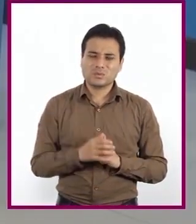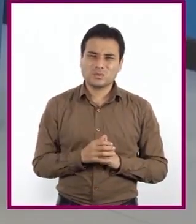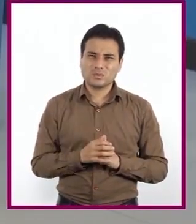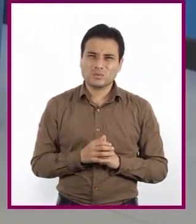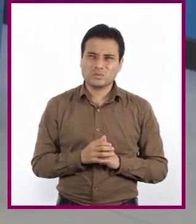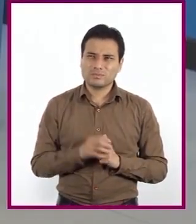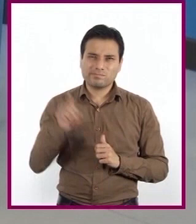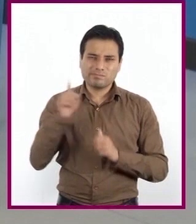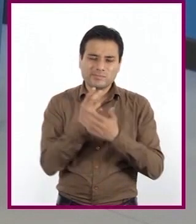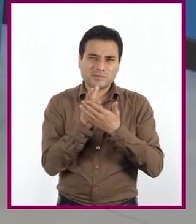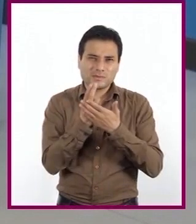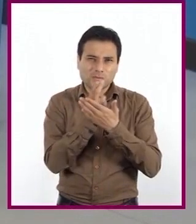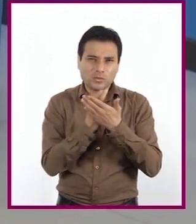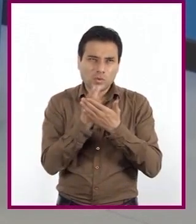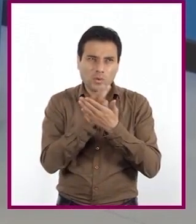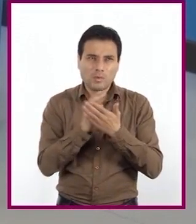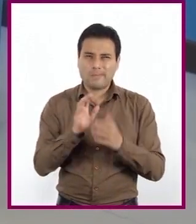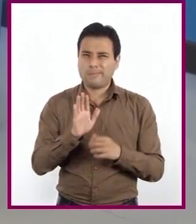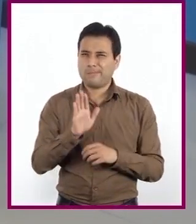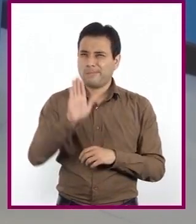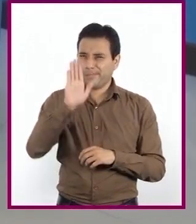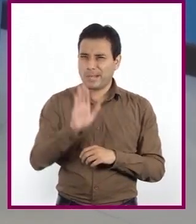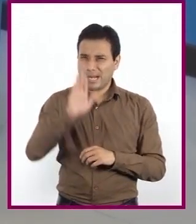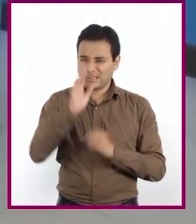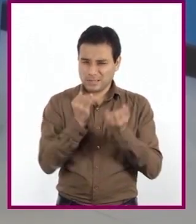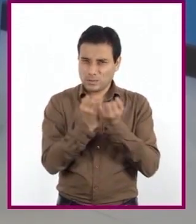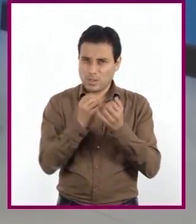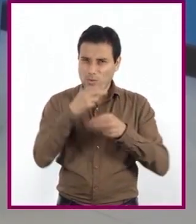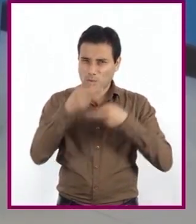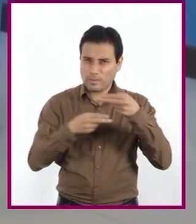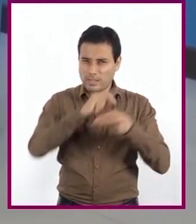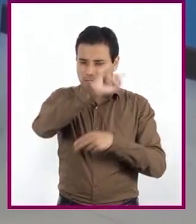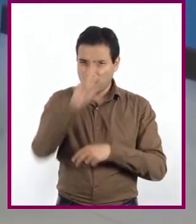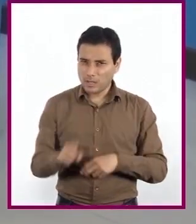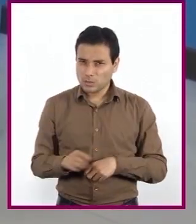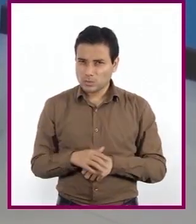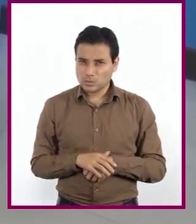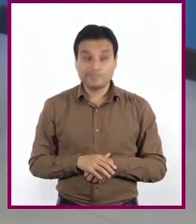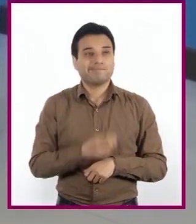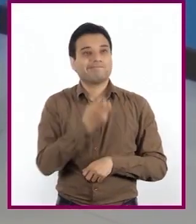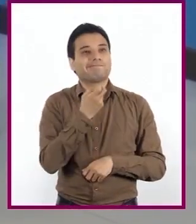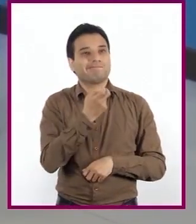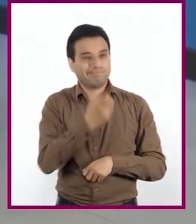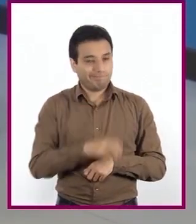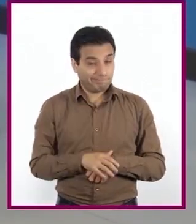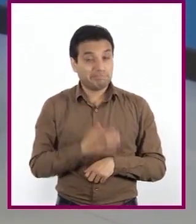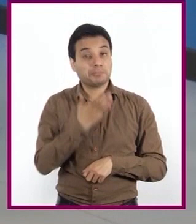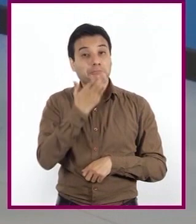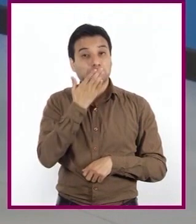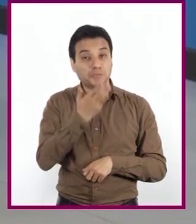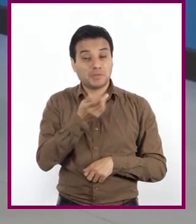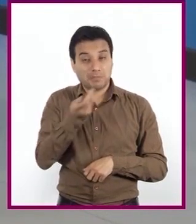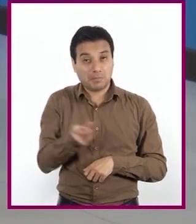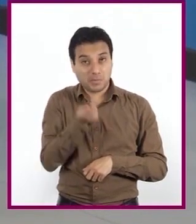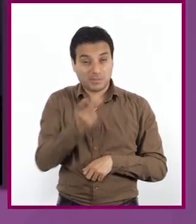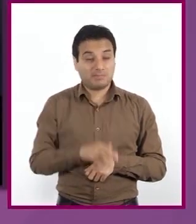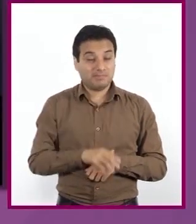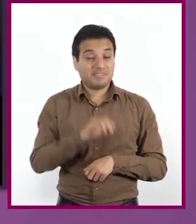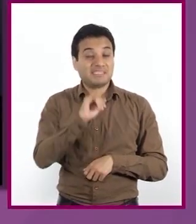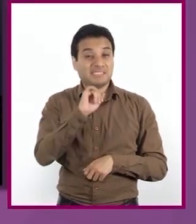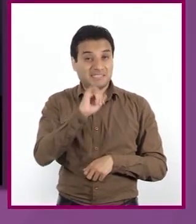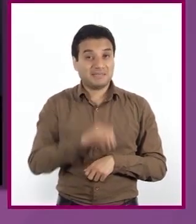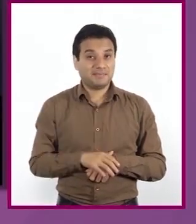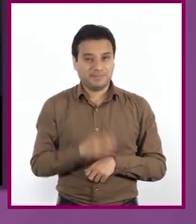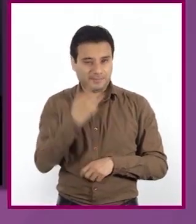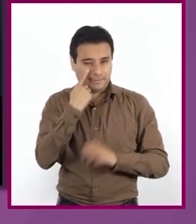simulador es parecido a lo que pasa con las nubes y los rayos, ¿verdad? Excelente pregunta, Leslie. Sí, justo es así. Lo